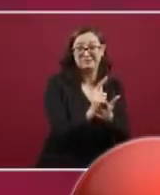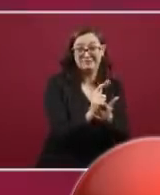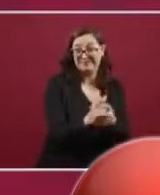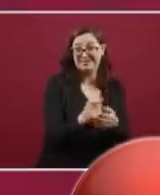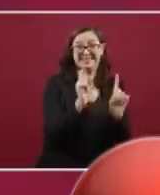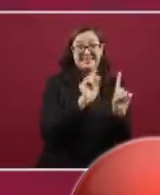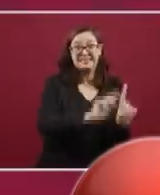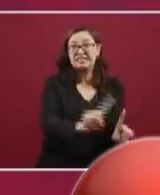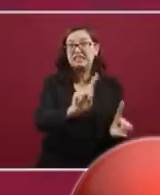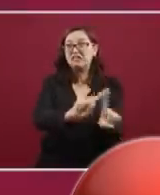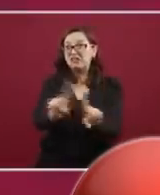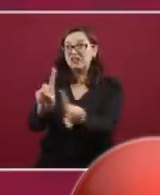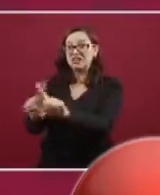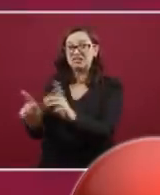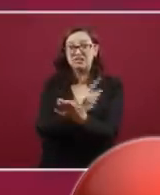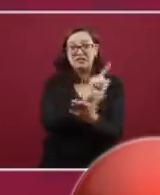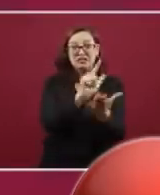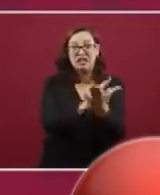varias leyes